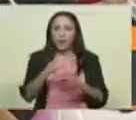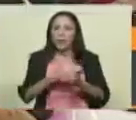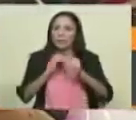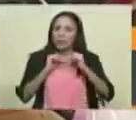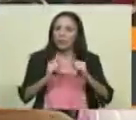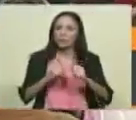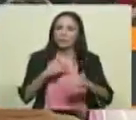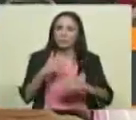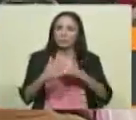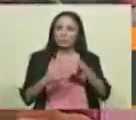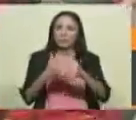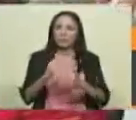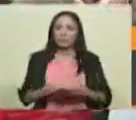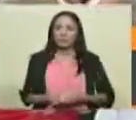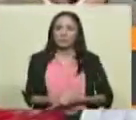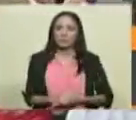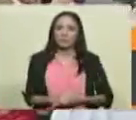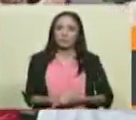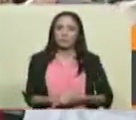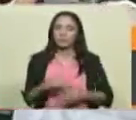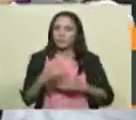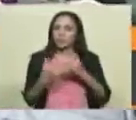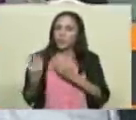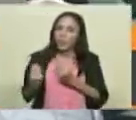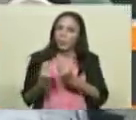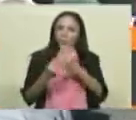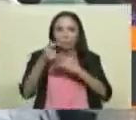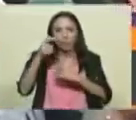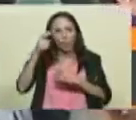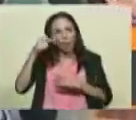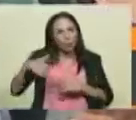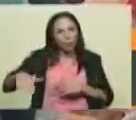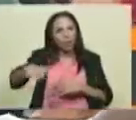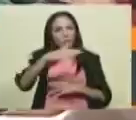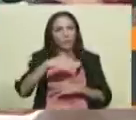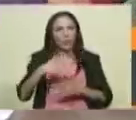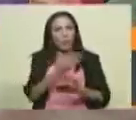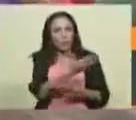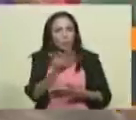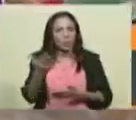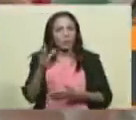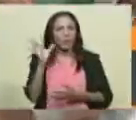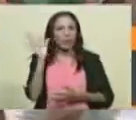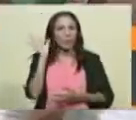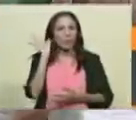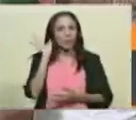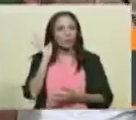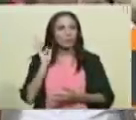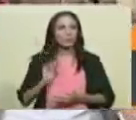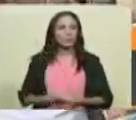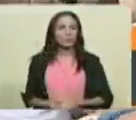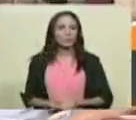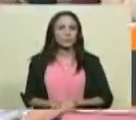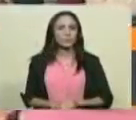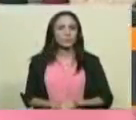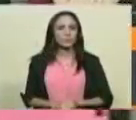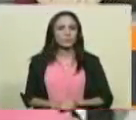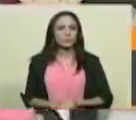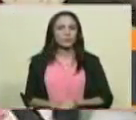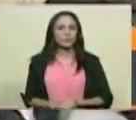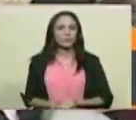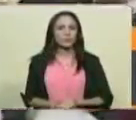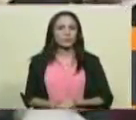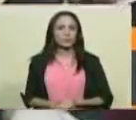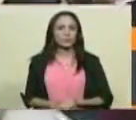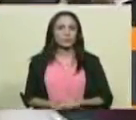fuerza. Junto a ustedes, mujeres, muchachas. Es muy importante toda la batalla que estamos dando por el